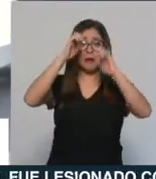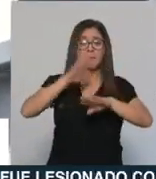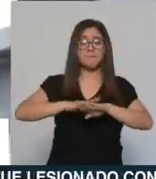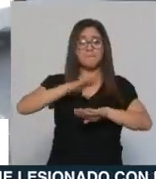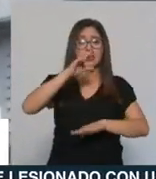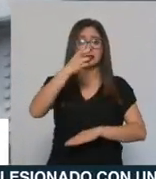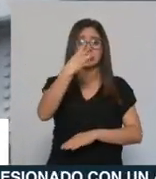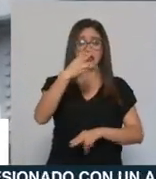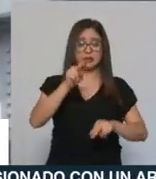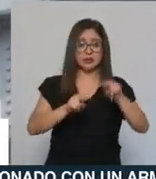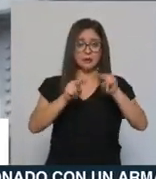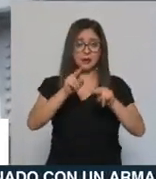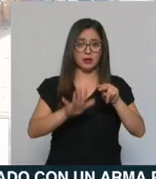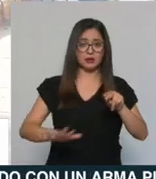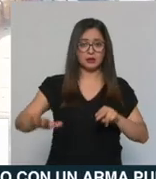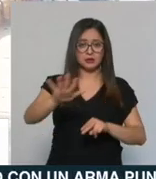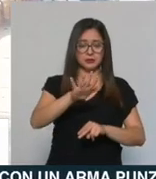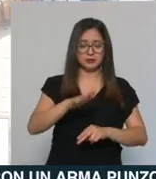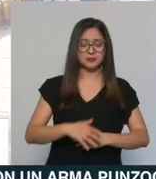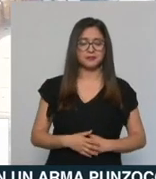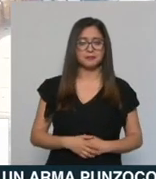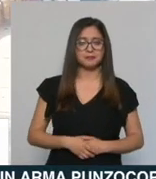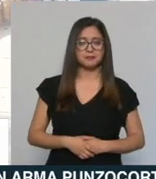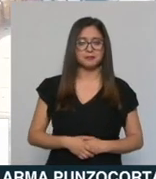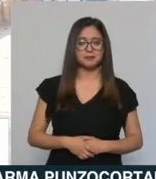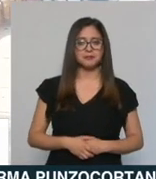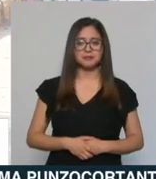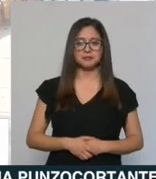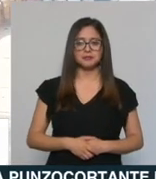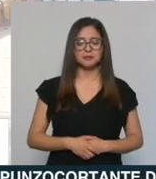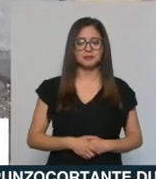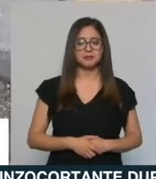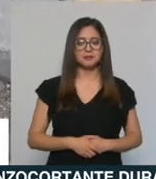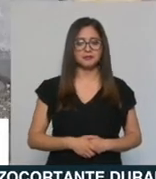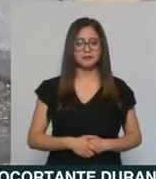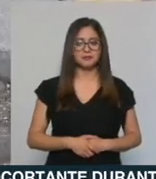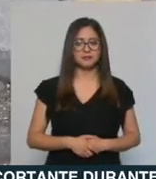niveles en la zona. Con imágenes de Joel Arias, Mariana Sánchez, 21 Noticias.